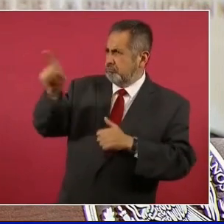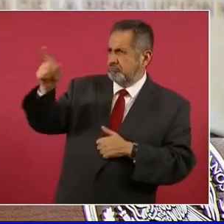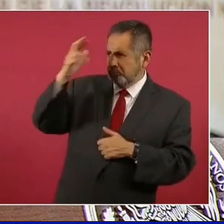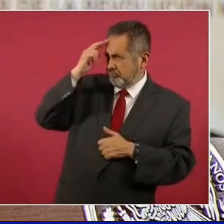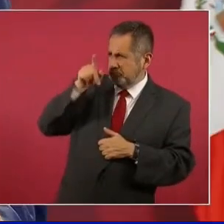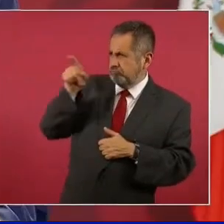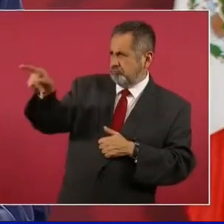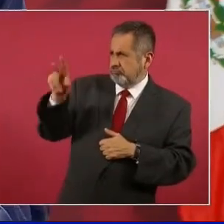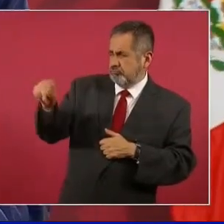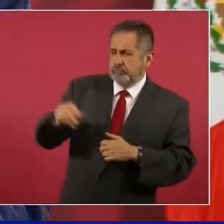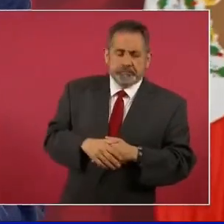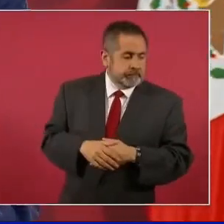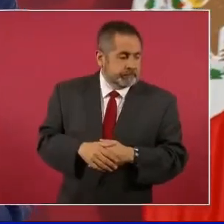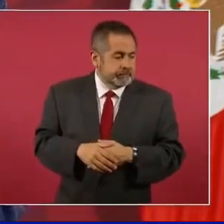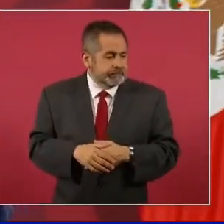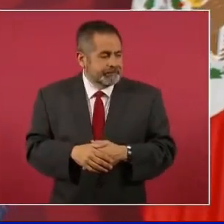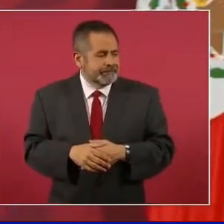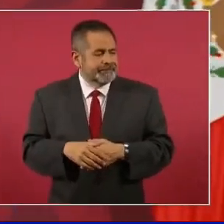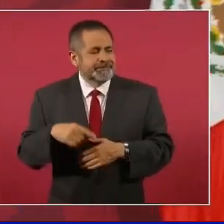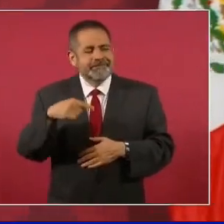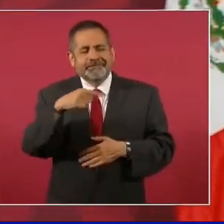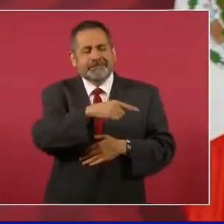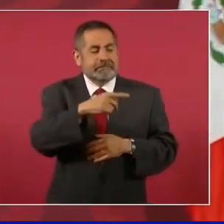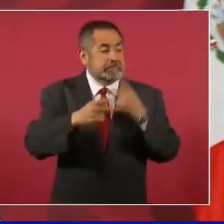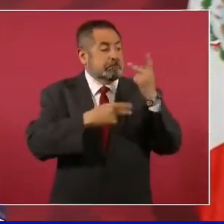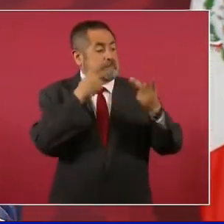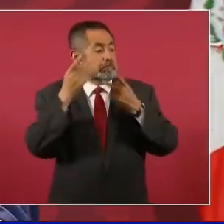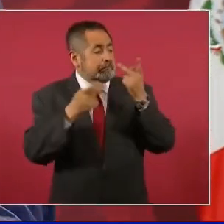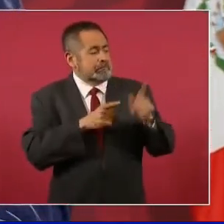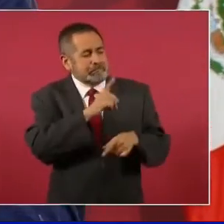decía Porfirio, ese gallo quiere maíz.